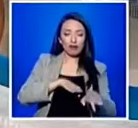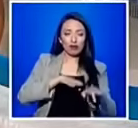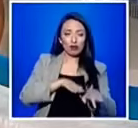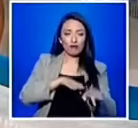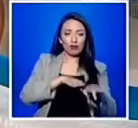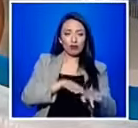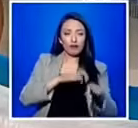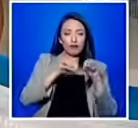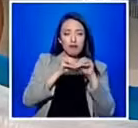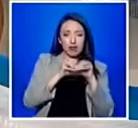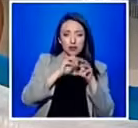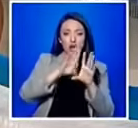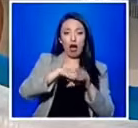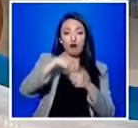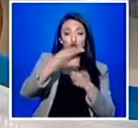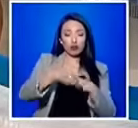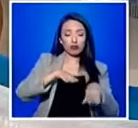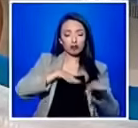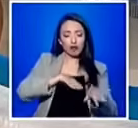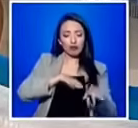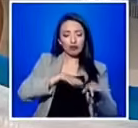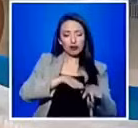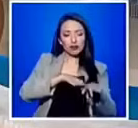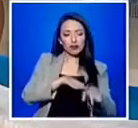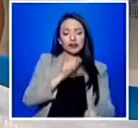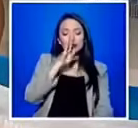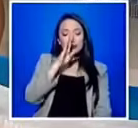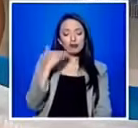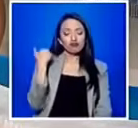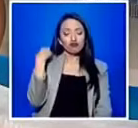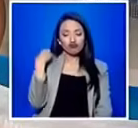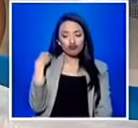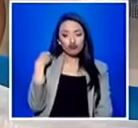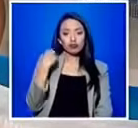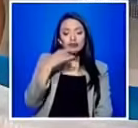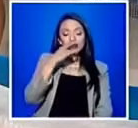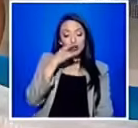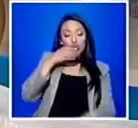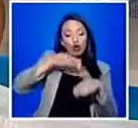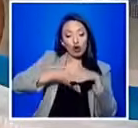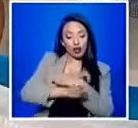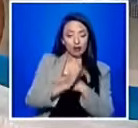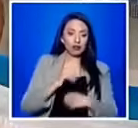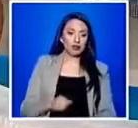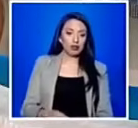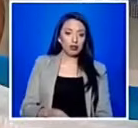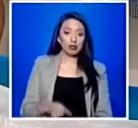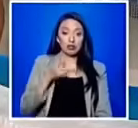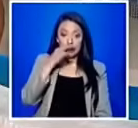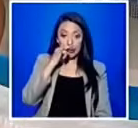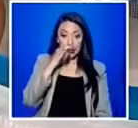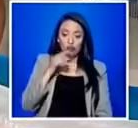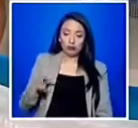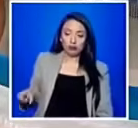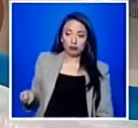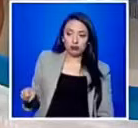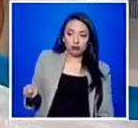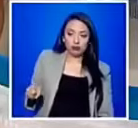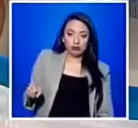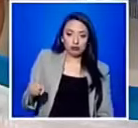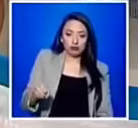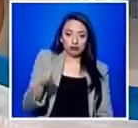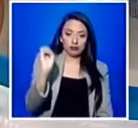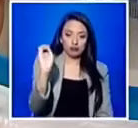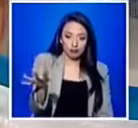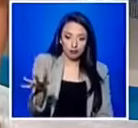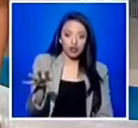genera afuera de escuelas y colegios, siempre garantizar que los niños entren. Si son pequeñitos, obviamente, hay que llevarlos de la mano, pero cuando ya